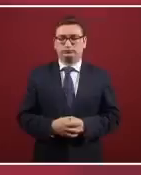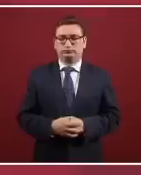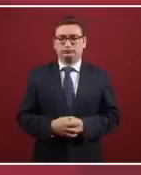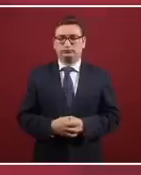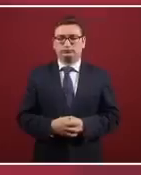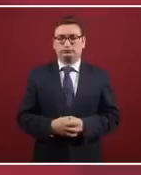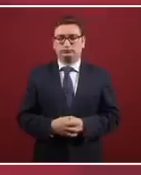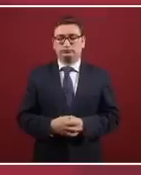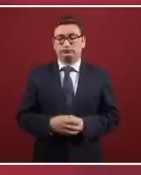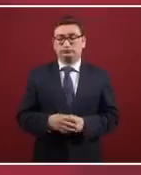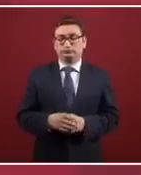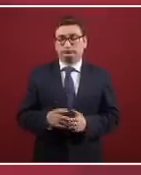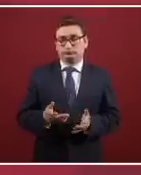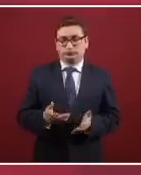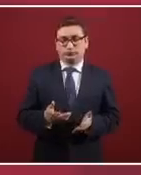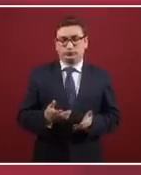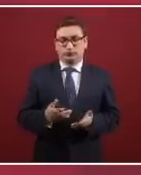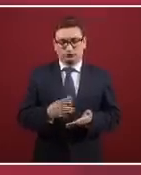aceptan